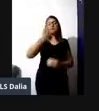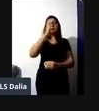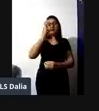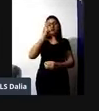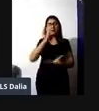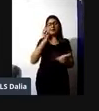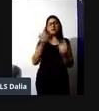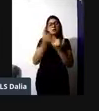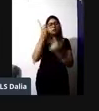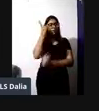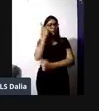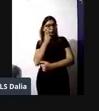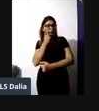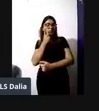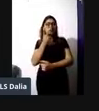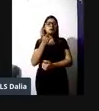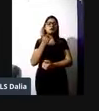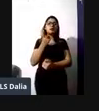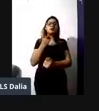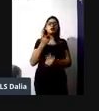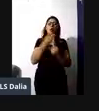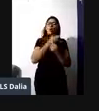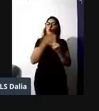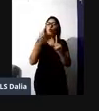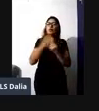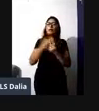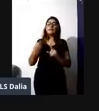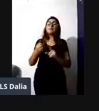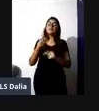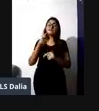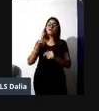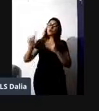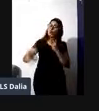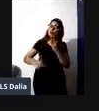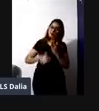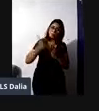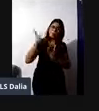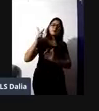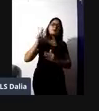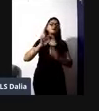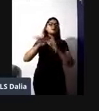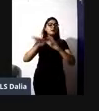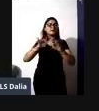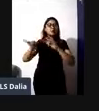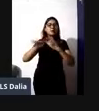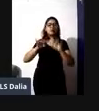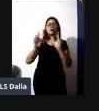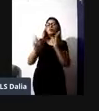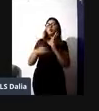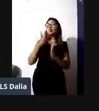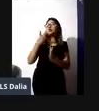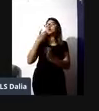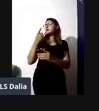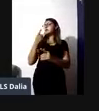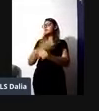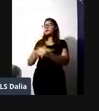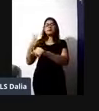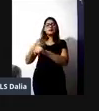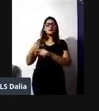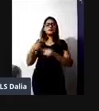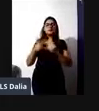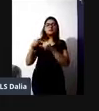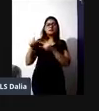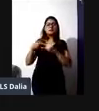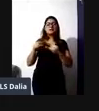dormir, porque vamos a volver y necesitamos volver muy, muy fuertes. De hecho, por ahí escuchaba en